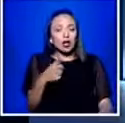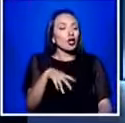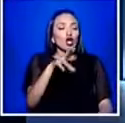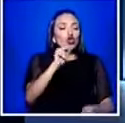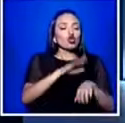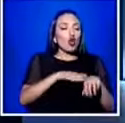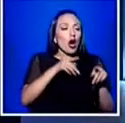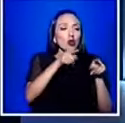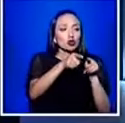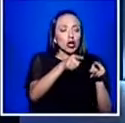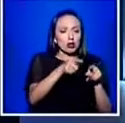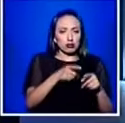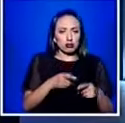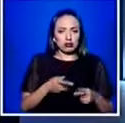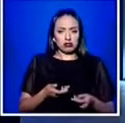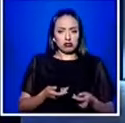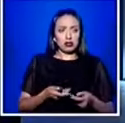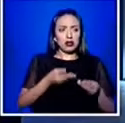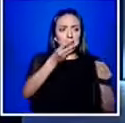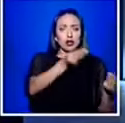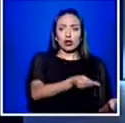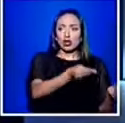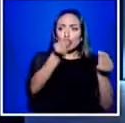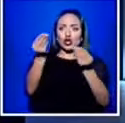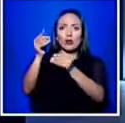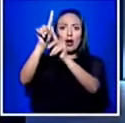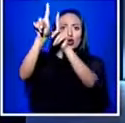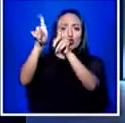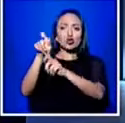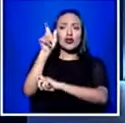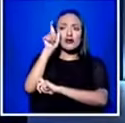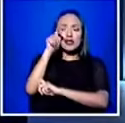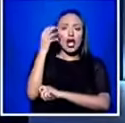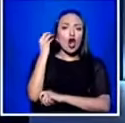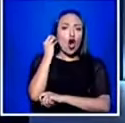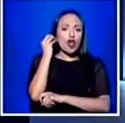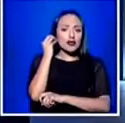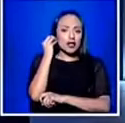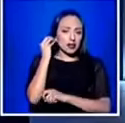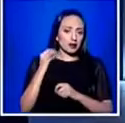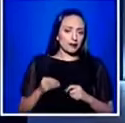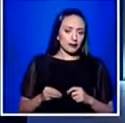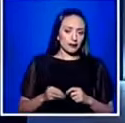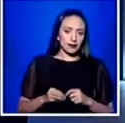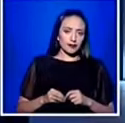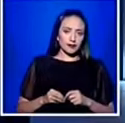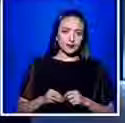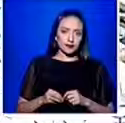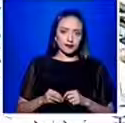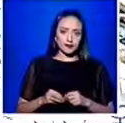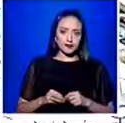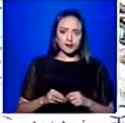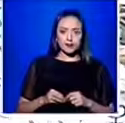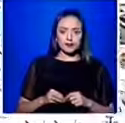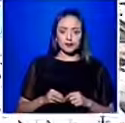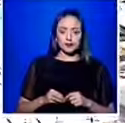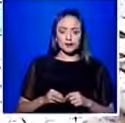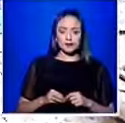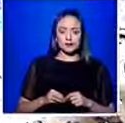a consulta al fiscal provincial de Orellana. Paul Romero le da seguimiento a este caso.